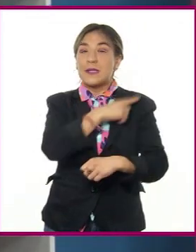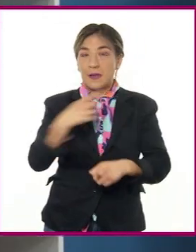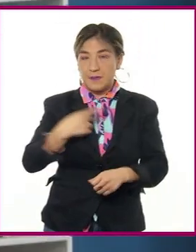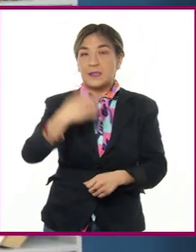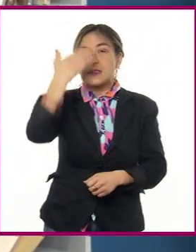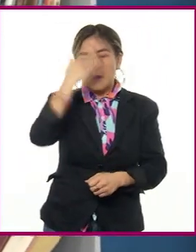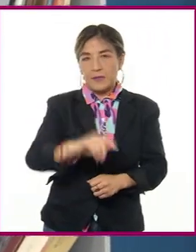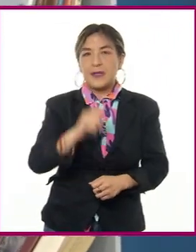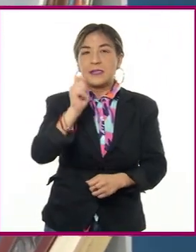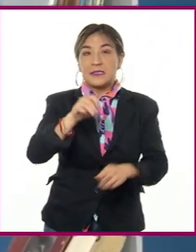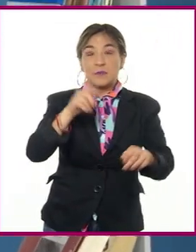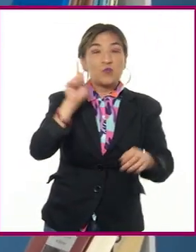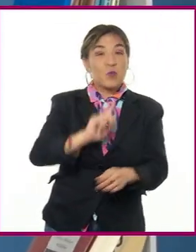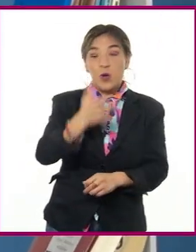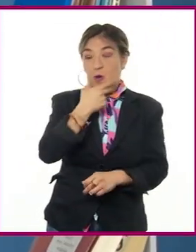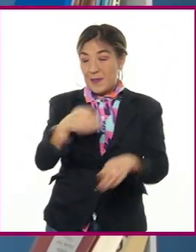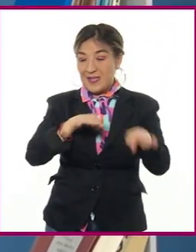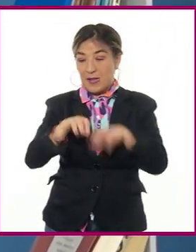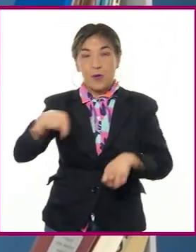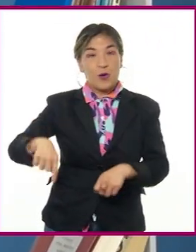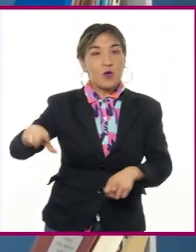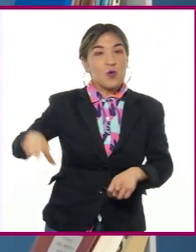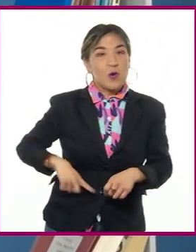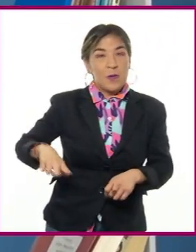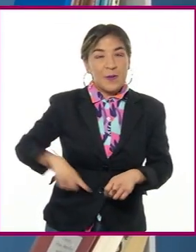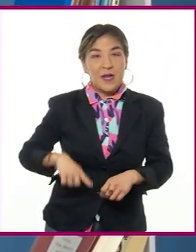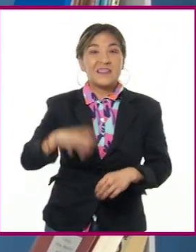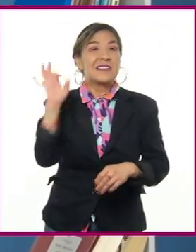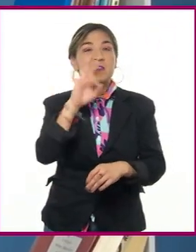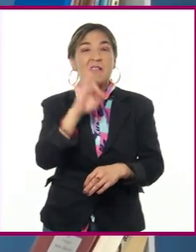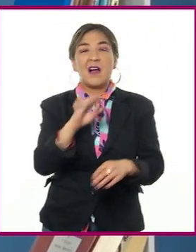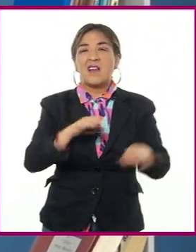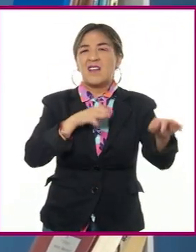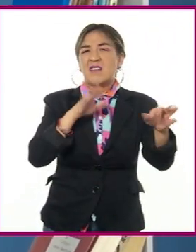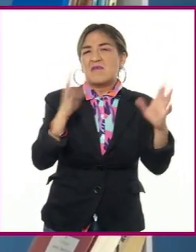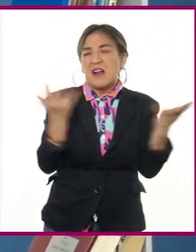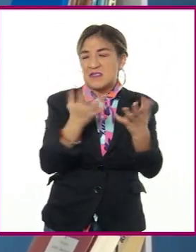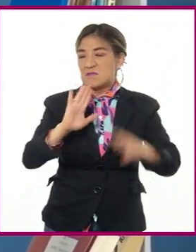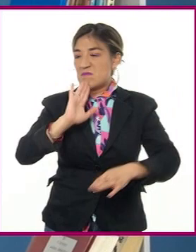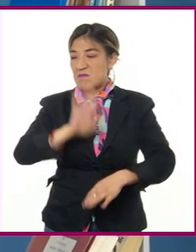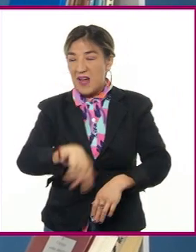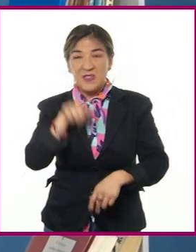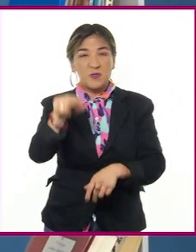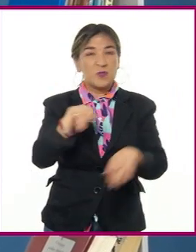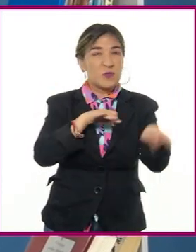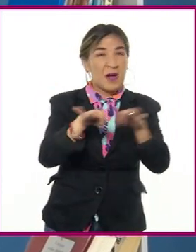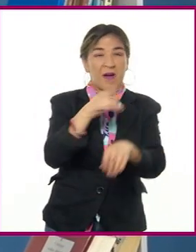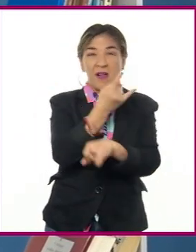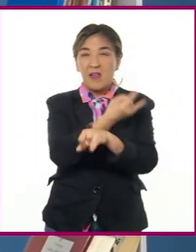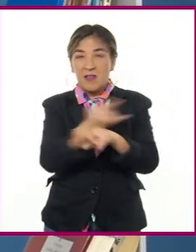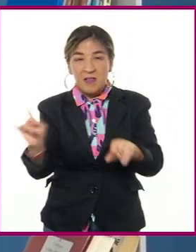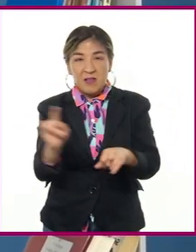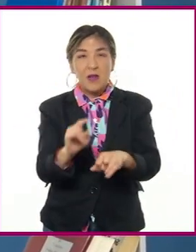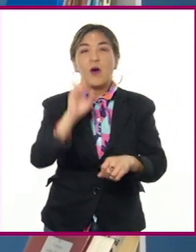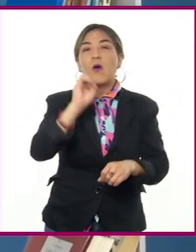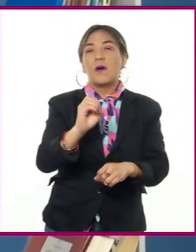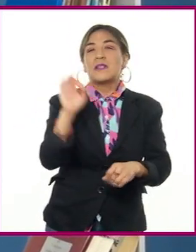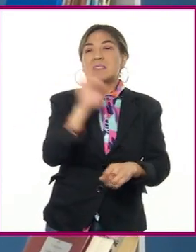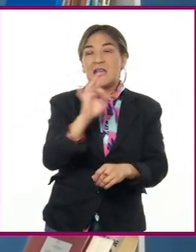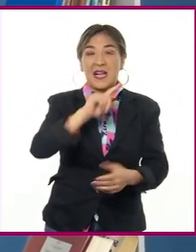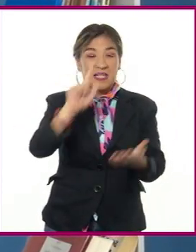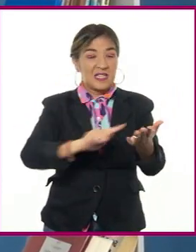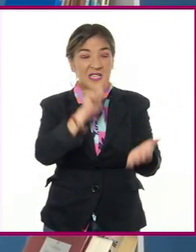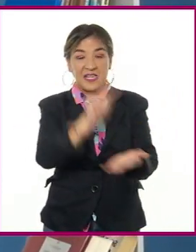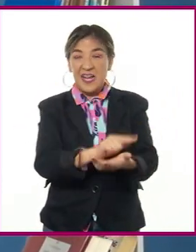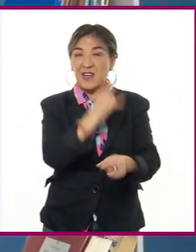una servidora o servidor público actúa arbitrariamente de manera negligente, incurre en omisiones o incumple las